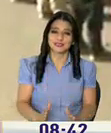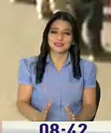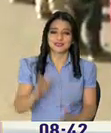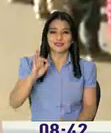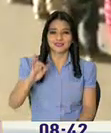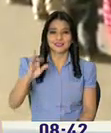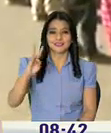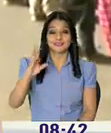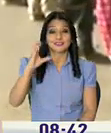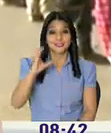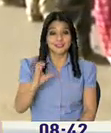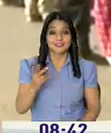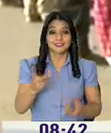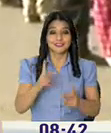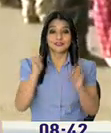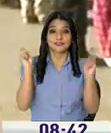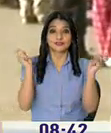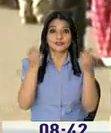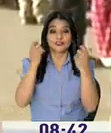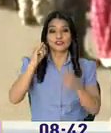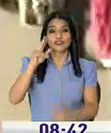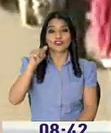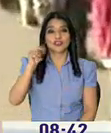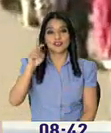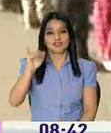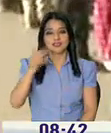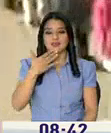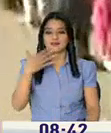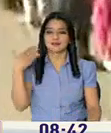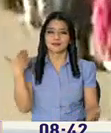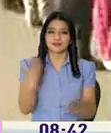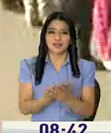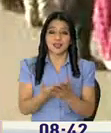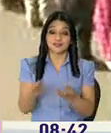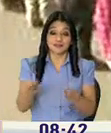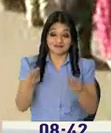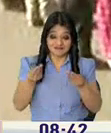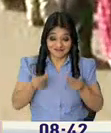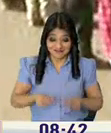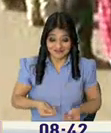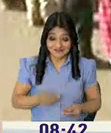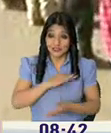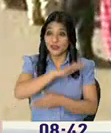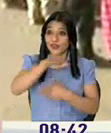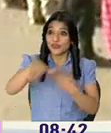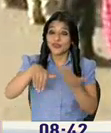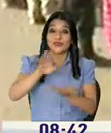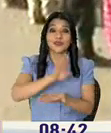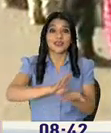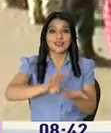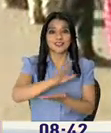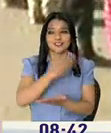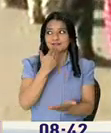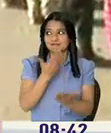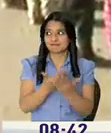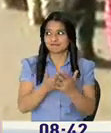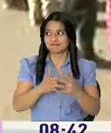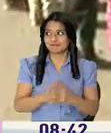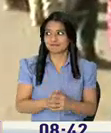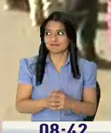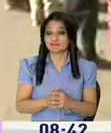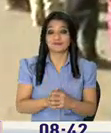TVC y la Fundación Jonathan. Muy agradecidos con esta donación para todo el barrio. Gracias. Mi vecina,